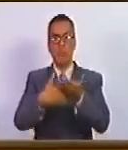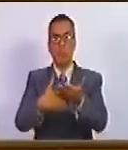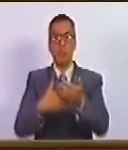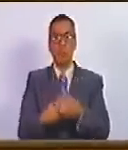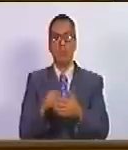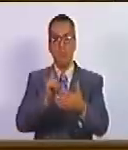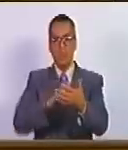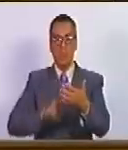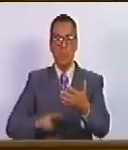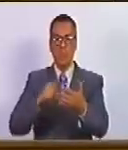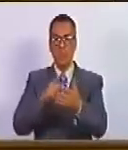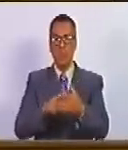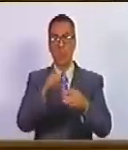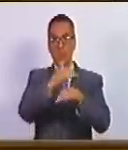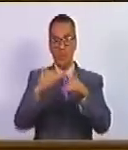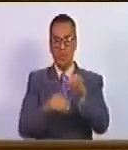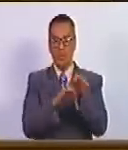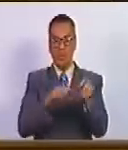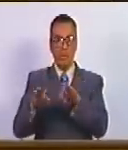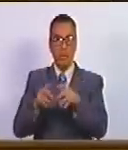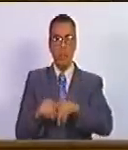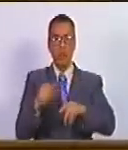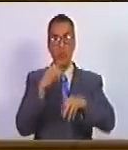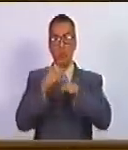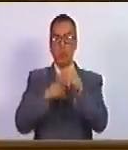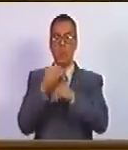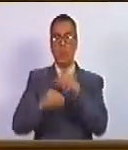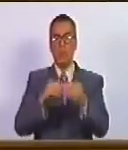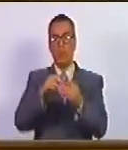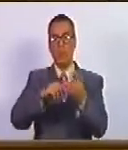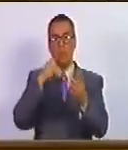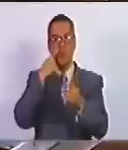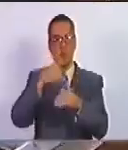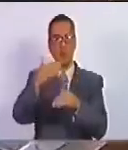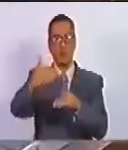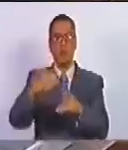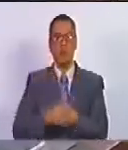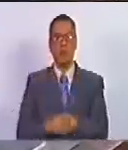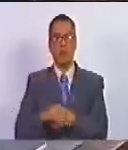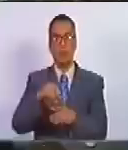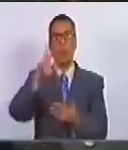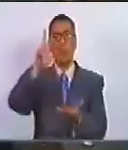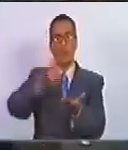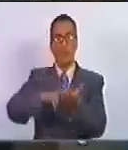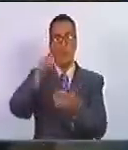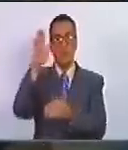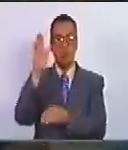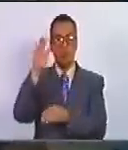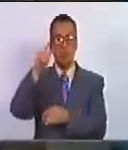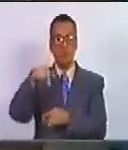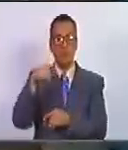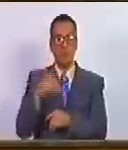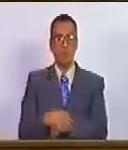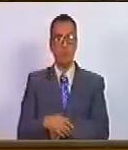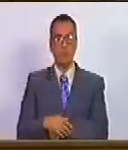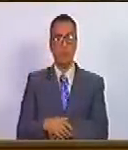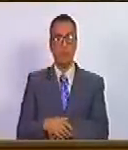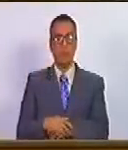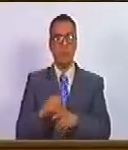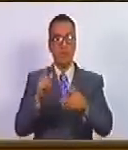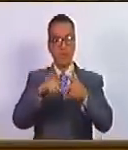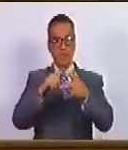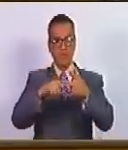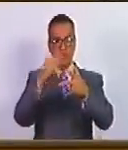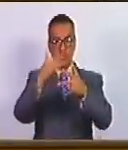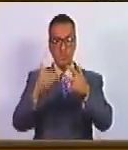y leído por la subsecretaria, sírvanse a manifestarlo con la señal de costumbre. Queda aprobada. Siguiente